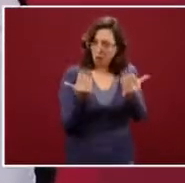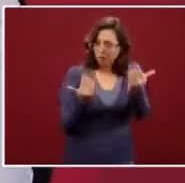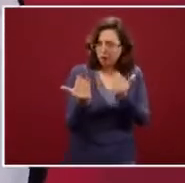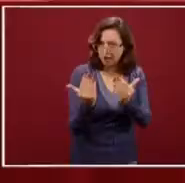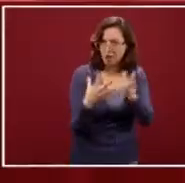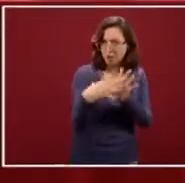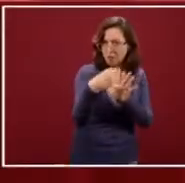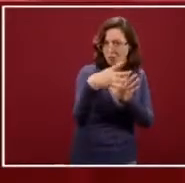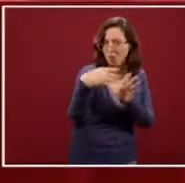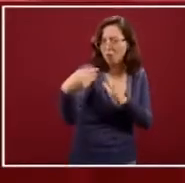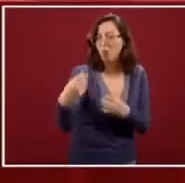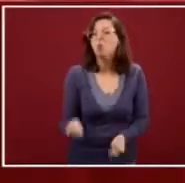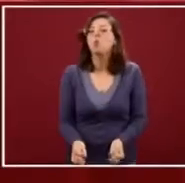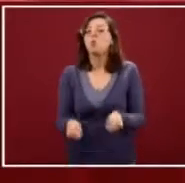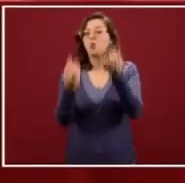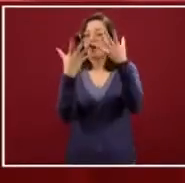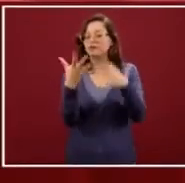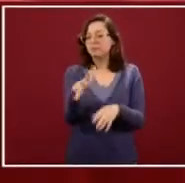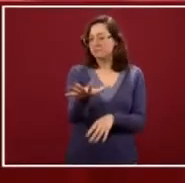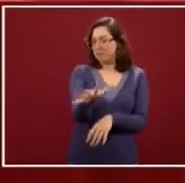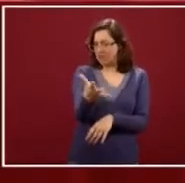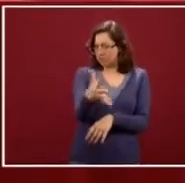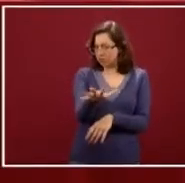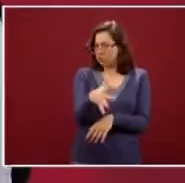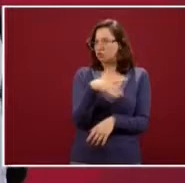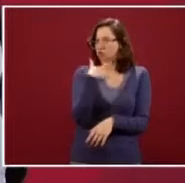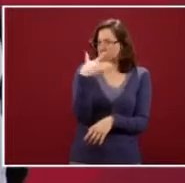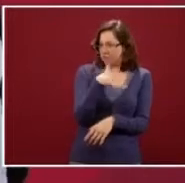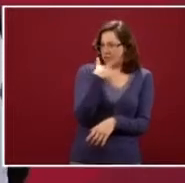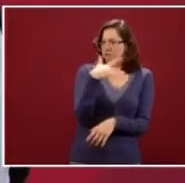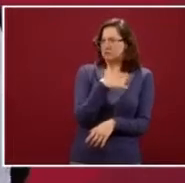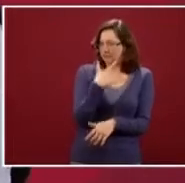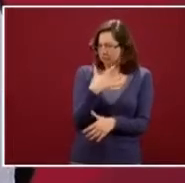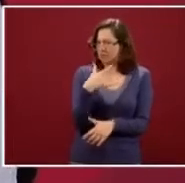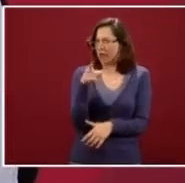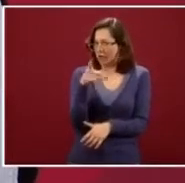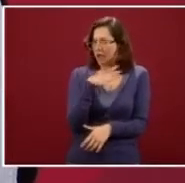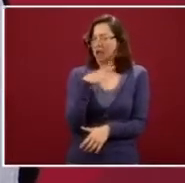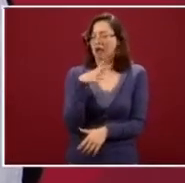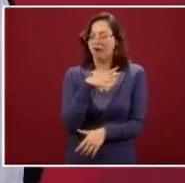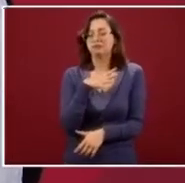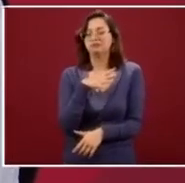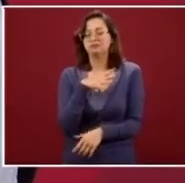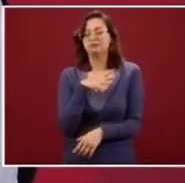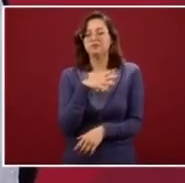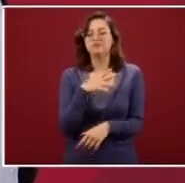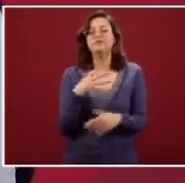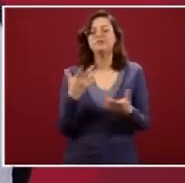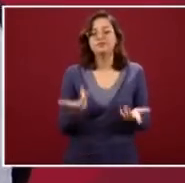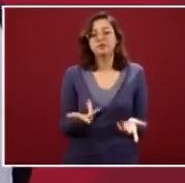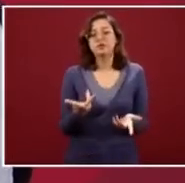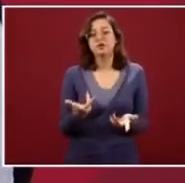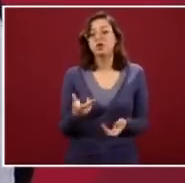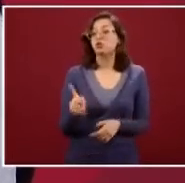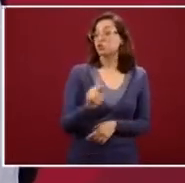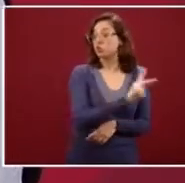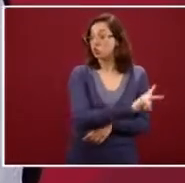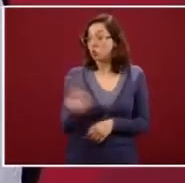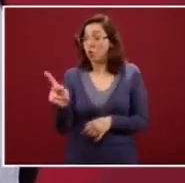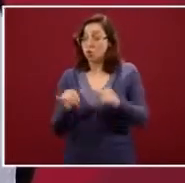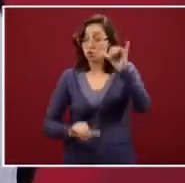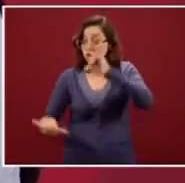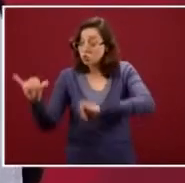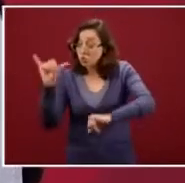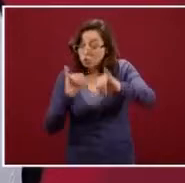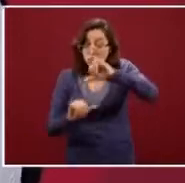poder decirles realmente cuántos casos estimados tenemos en la comunidad. Recordando que no todos son muestreados, que